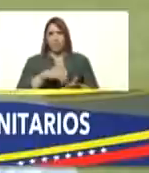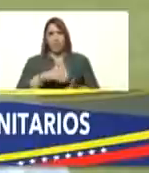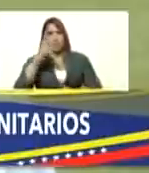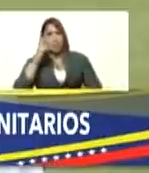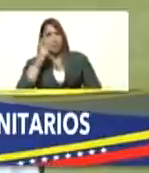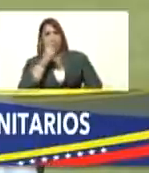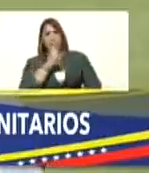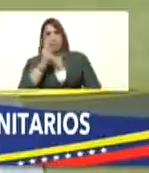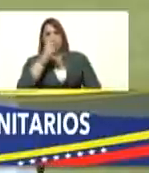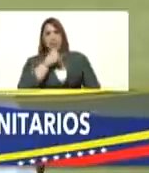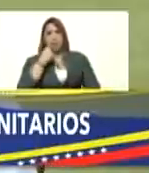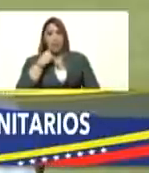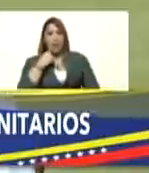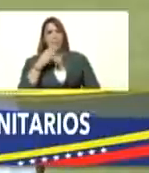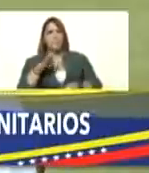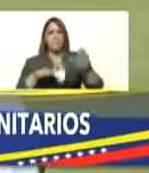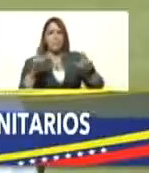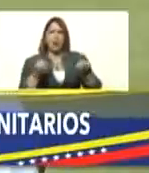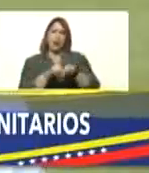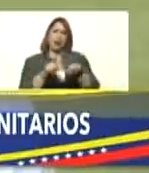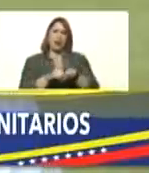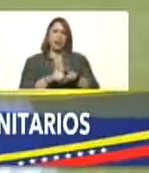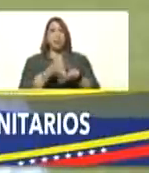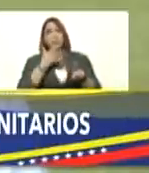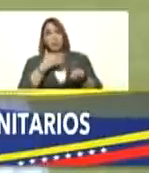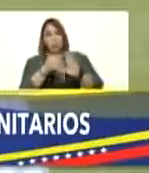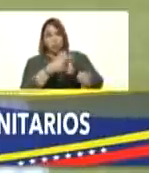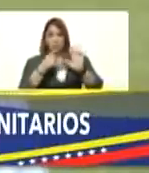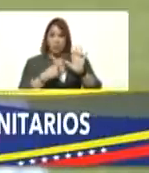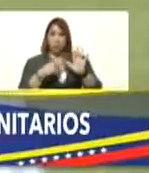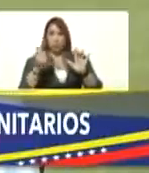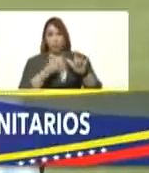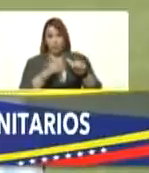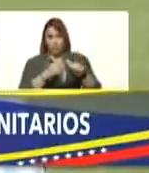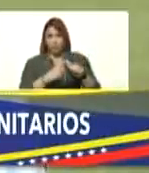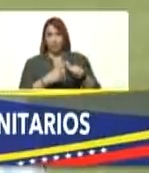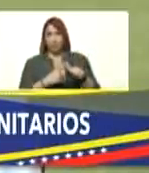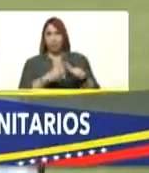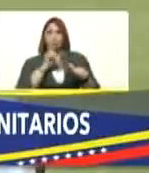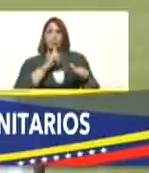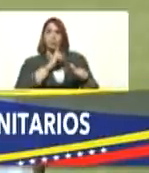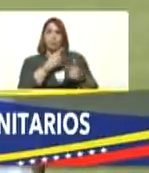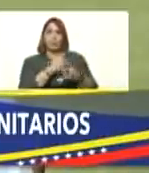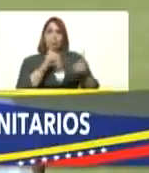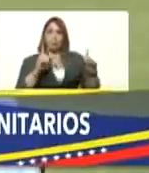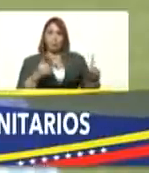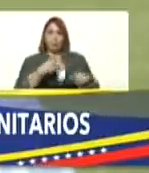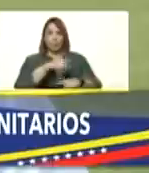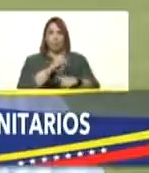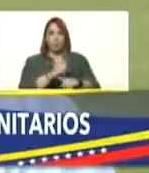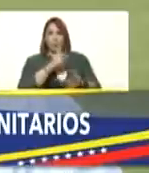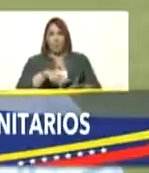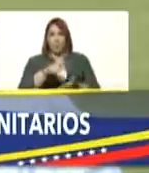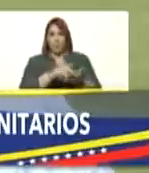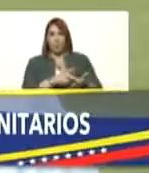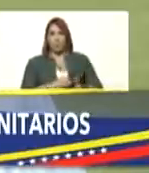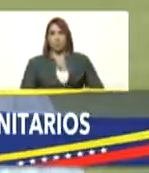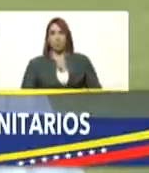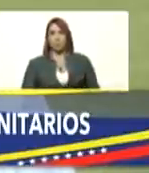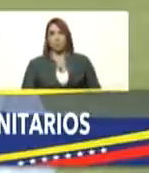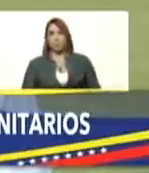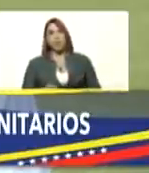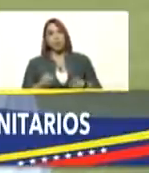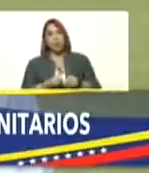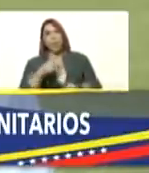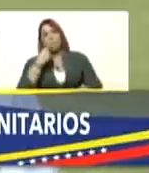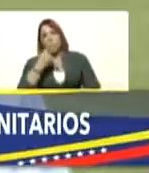Terán, se parecen mucho. Nosotros en Miranda tenemos 5 prioridades. Una prioridad que llamamos democracia protagónica y participativa, parecida a la